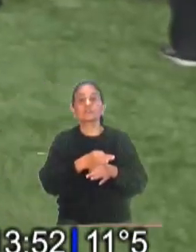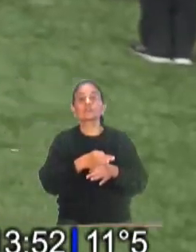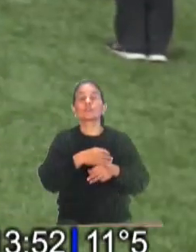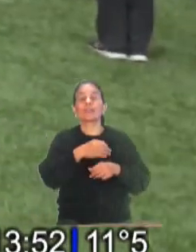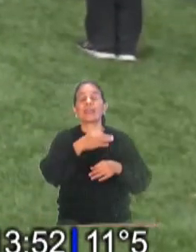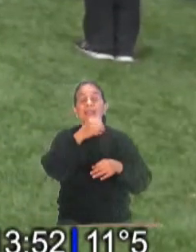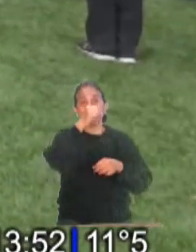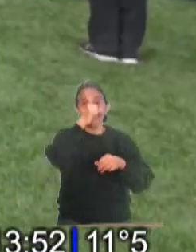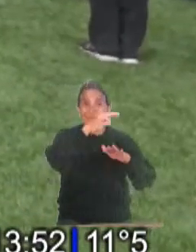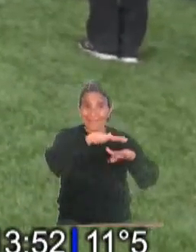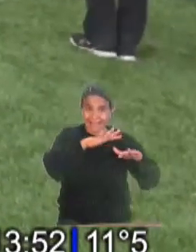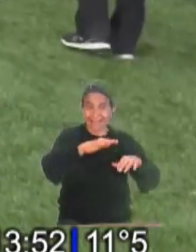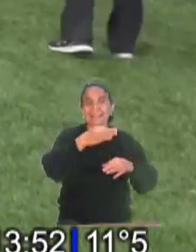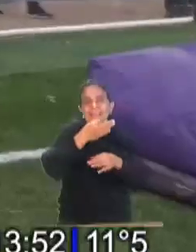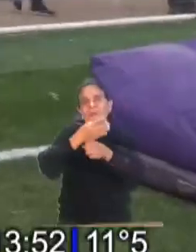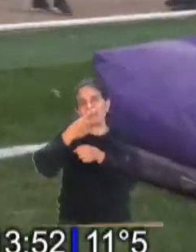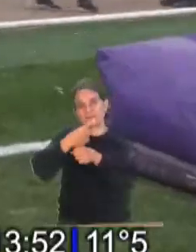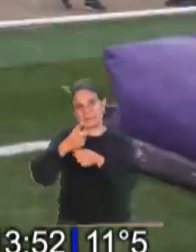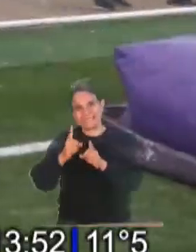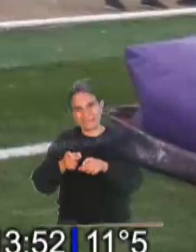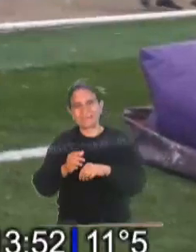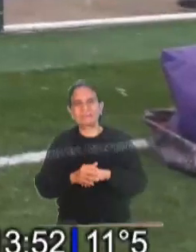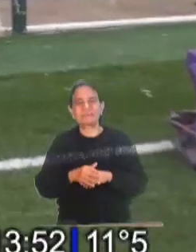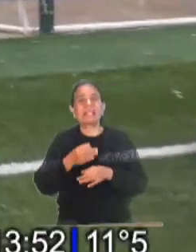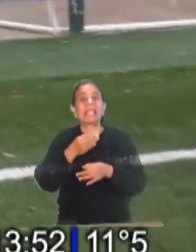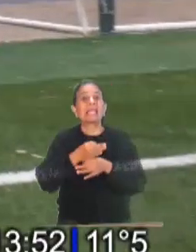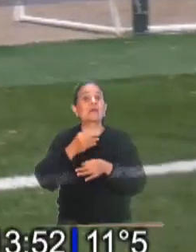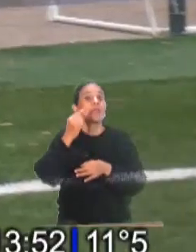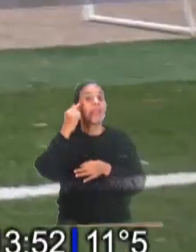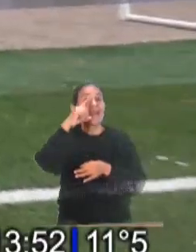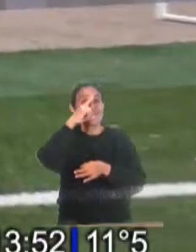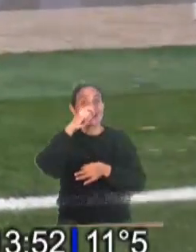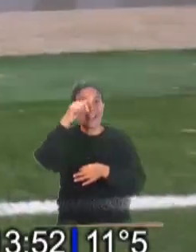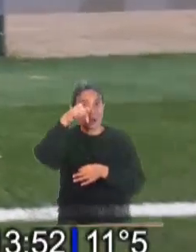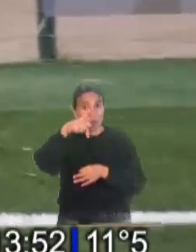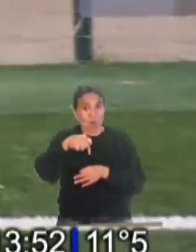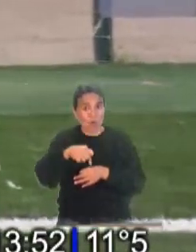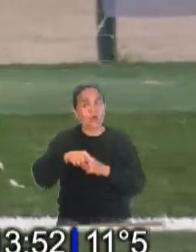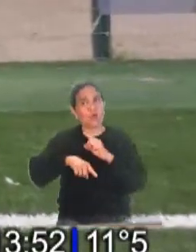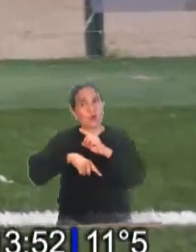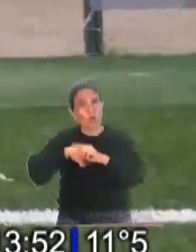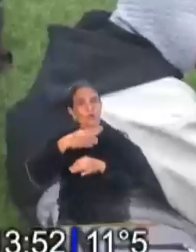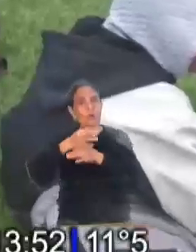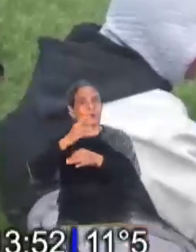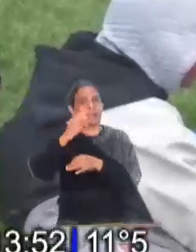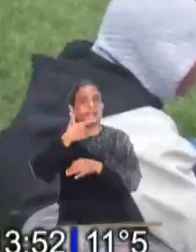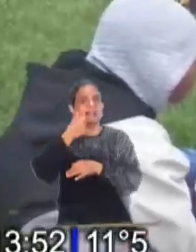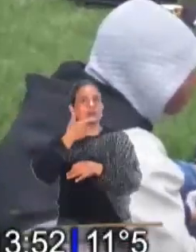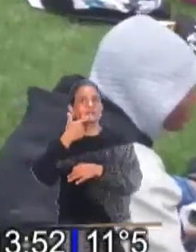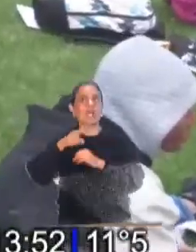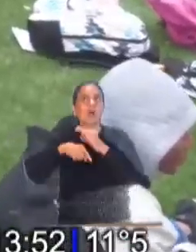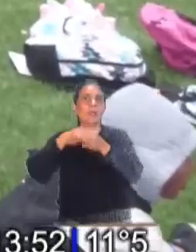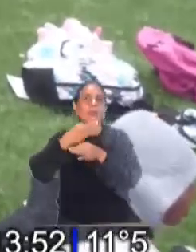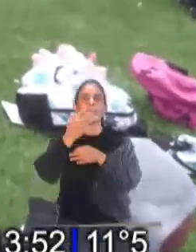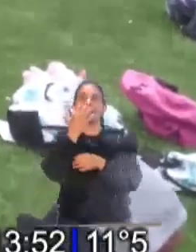primario. Hoy hemos tenido la presencia de la Escuela Belgrano, la Escuela Juan Manuel de Rosa, la Escuela Faustino Sarmiento, la